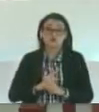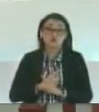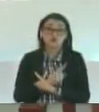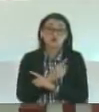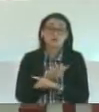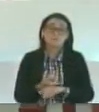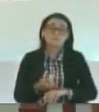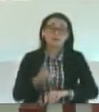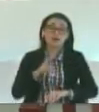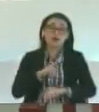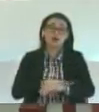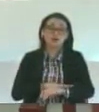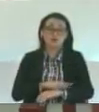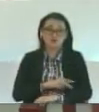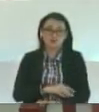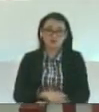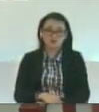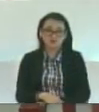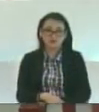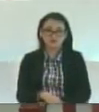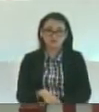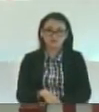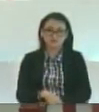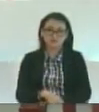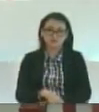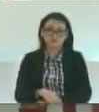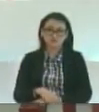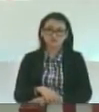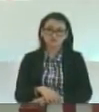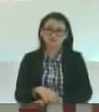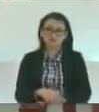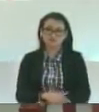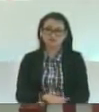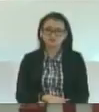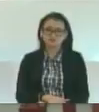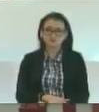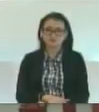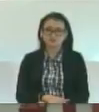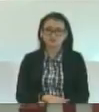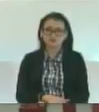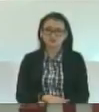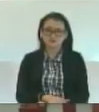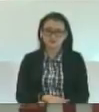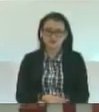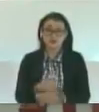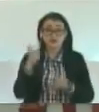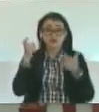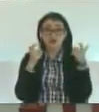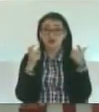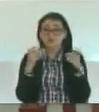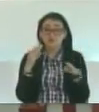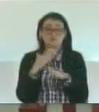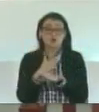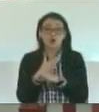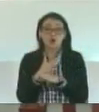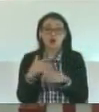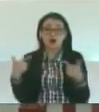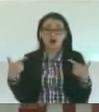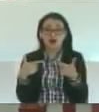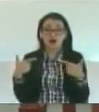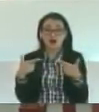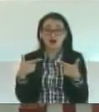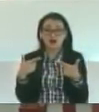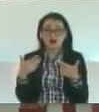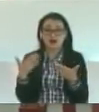al máximo punto de diferencia. El comandante Chávez se opuso al bombardeo y a la guerra de Afganistán.